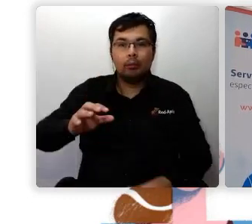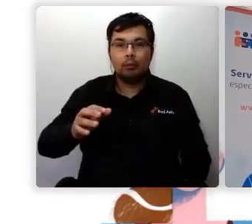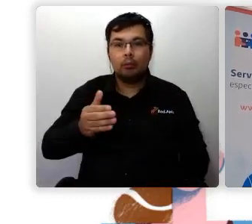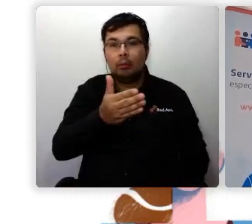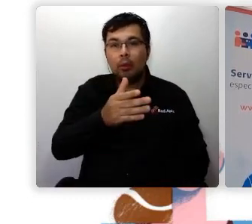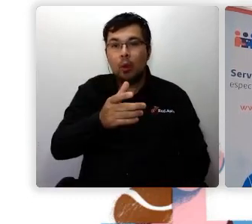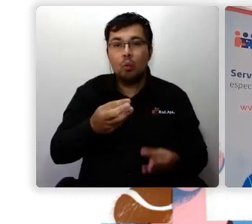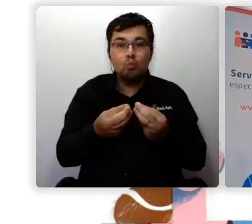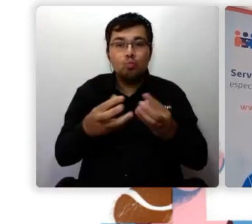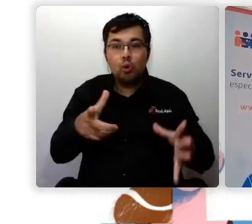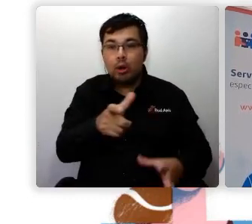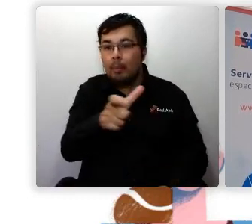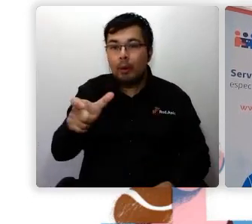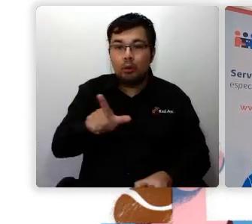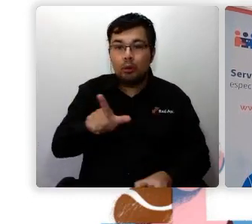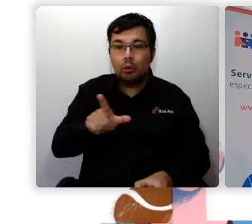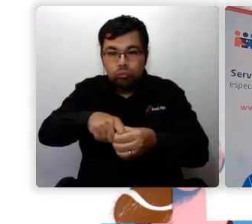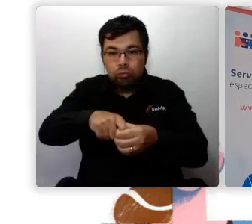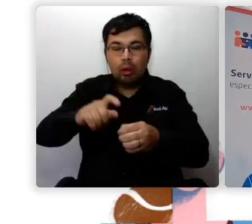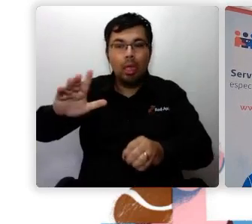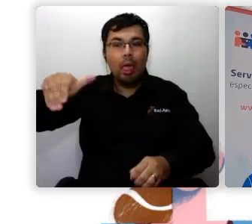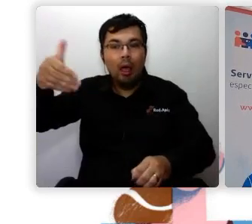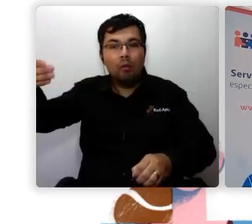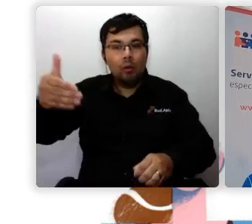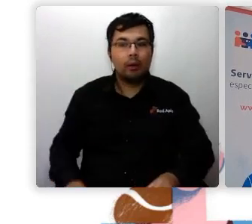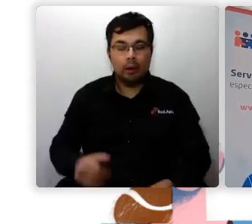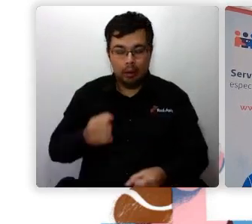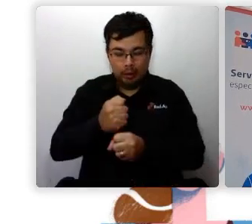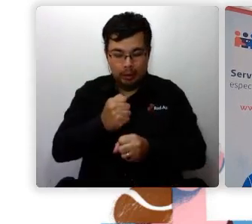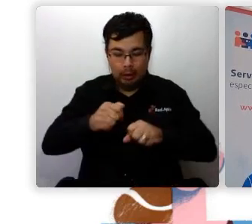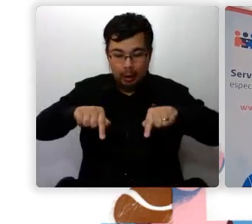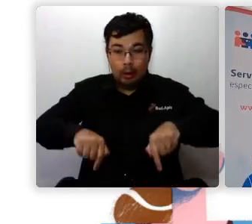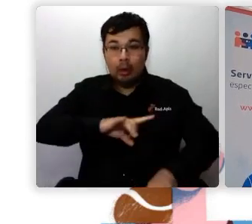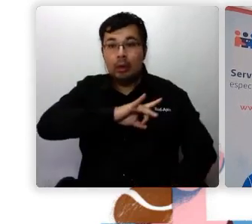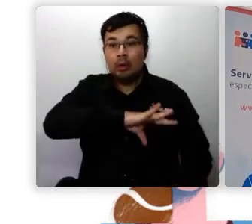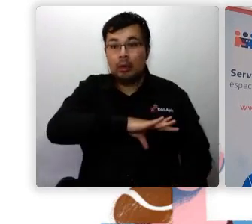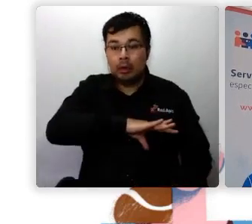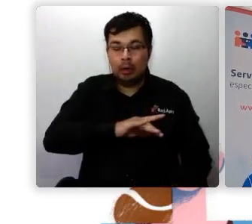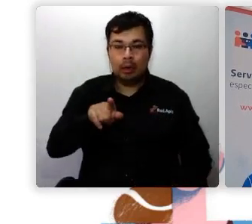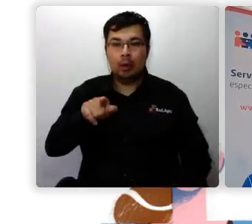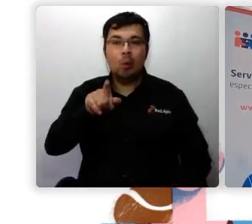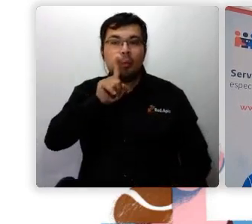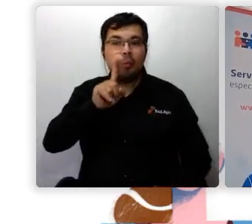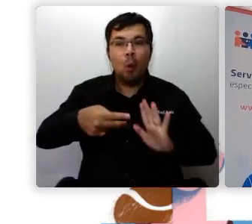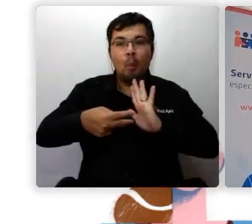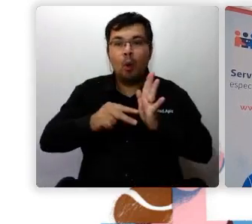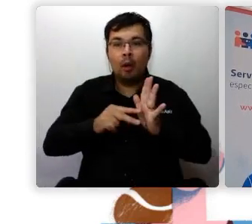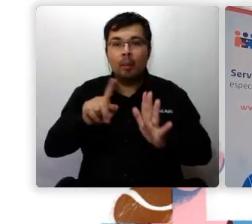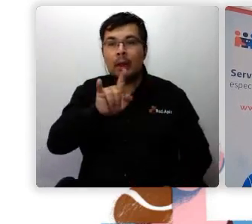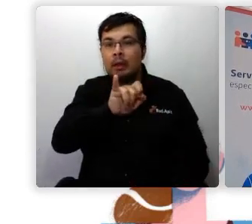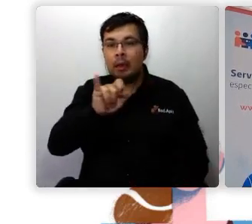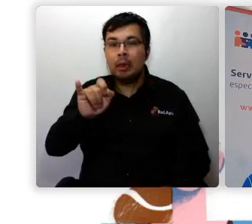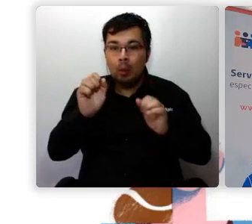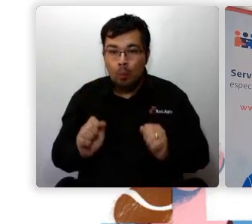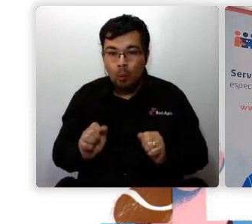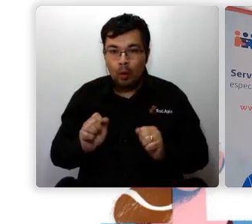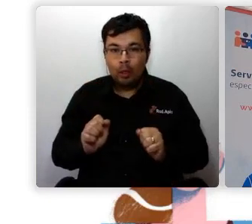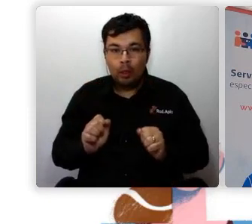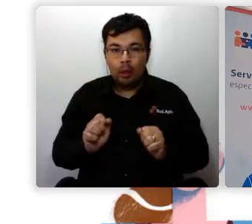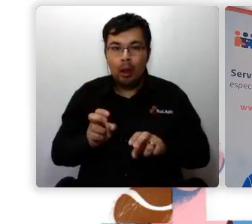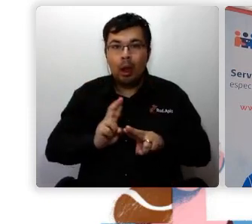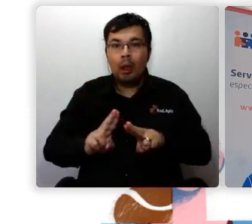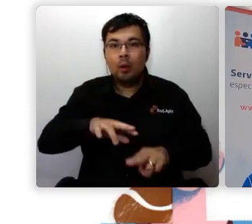extranjero, que operan en Chile, también pueden, y tienen problemas con el impuesto interno, también pueden hacer uso de nuestros servicios. Y algo